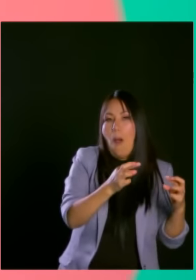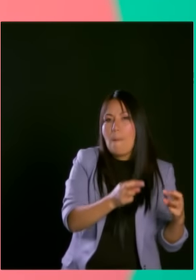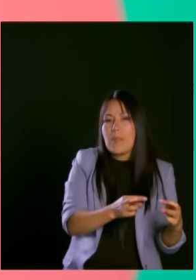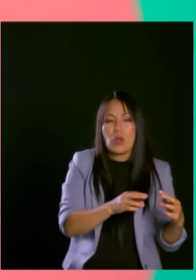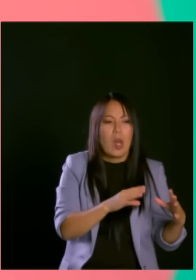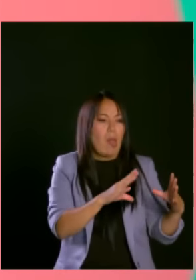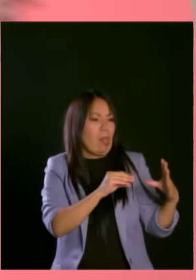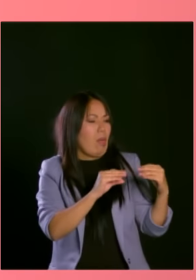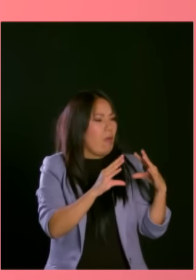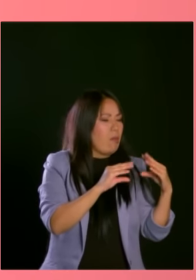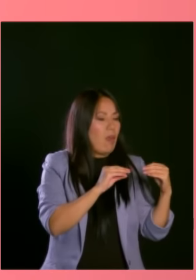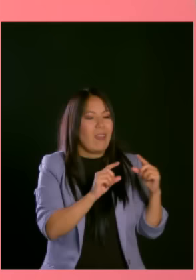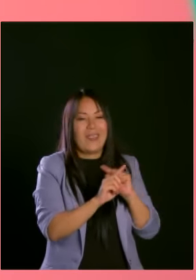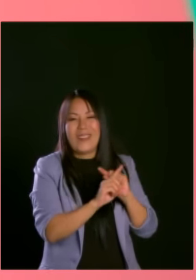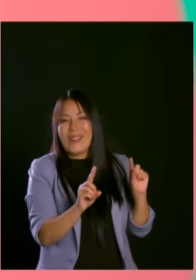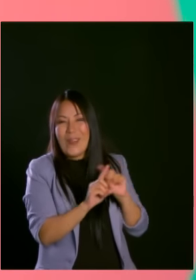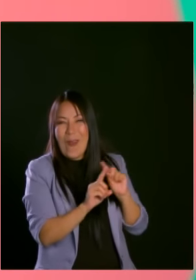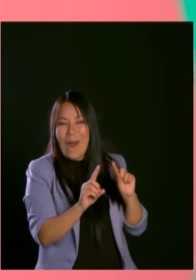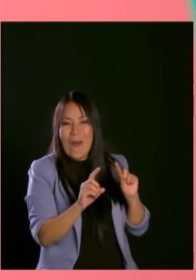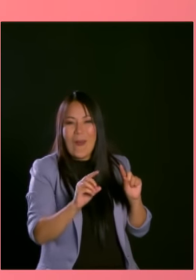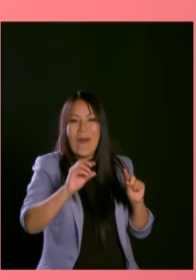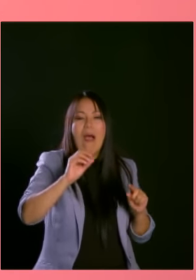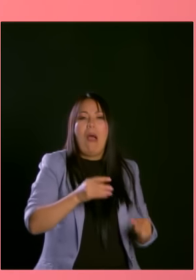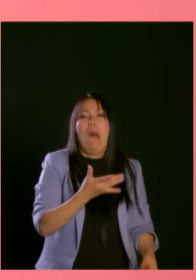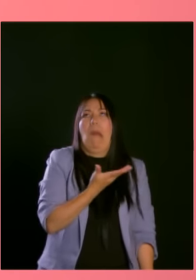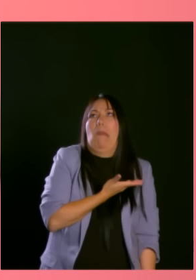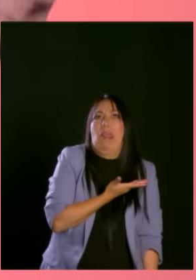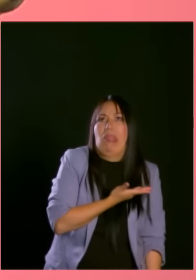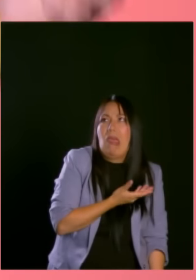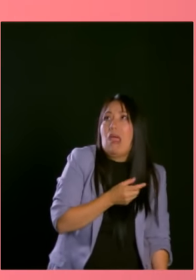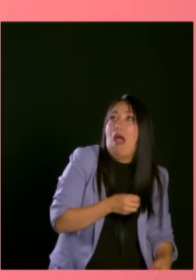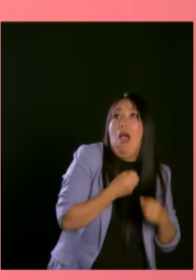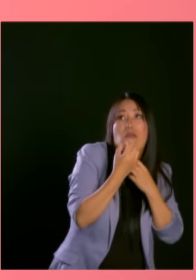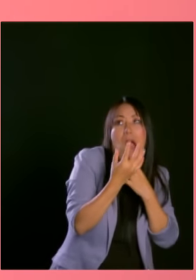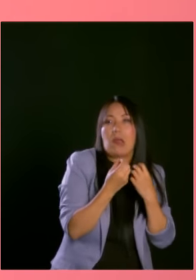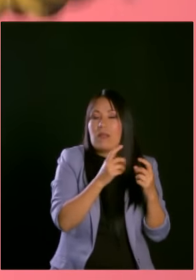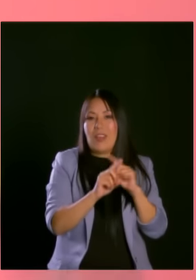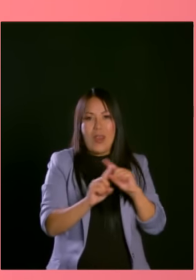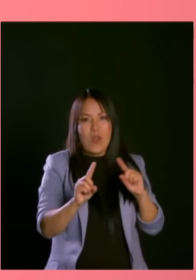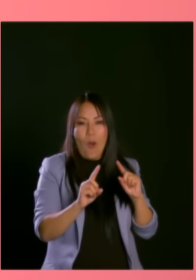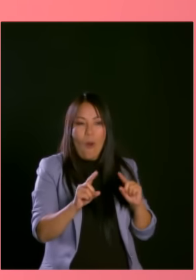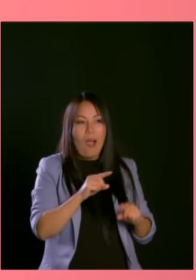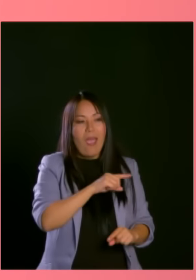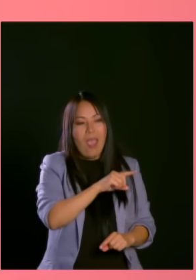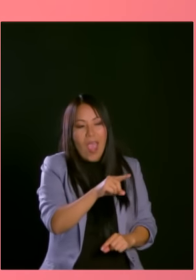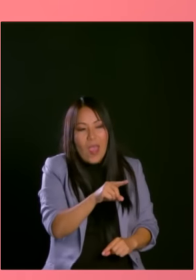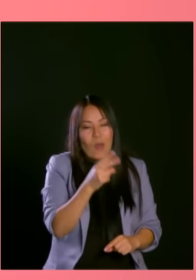cosas para que hagan un negocio contigo, ni mucho menos mintiéndole, sino que de ellos nace quererlo hacer.